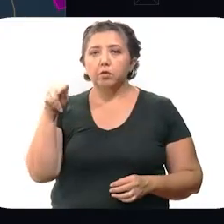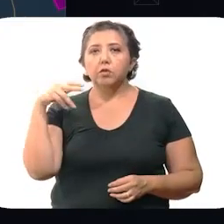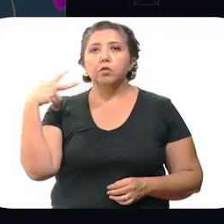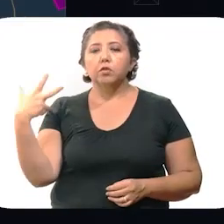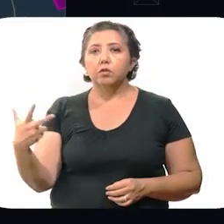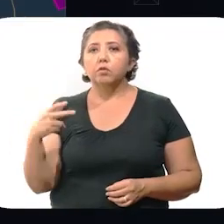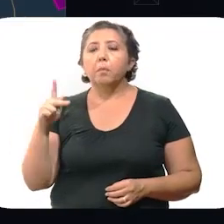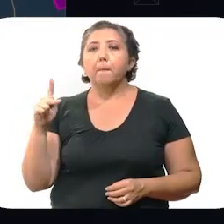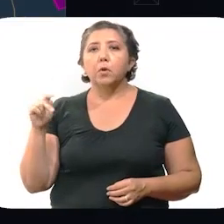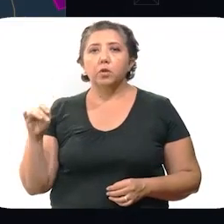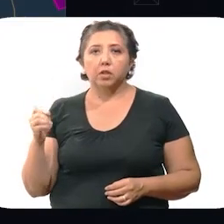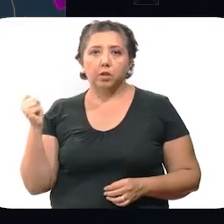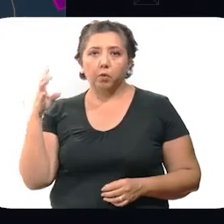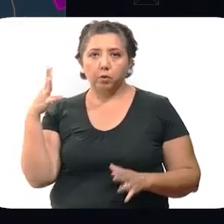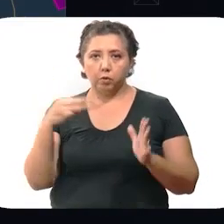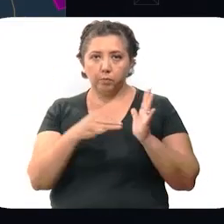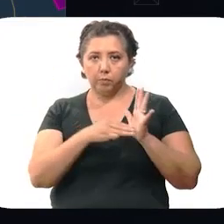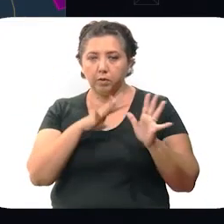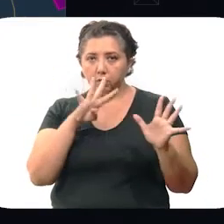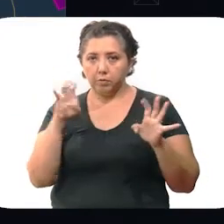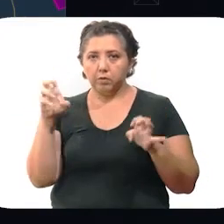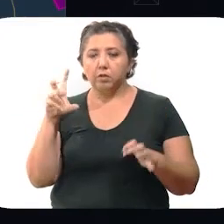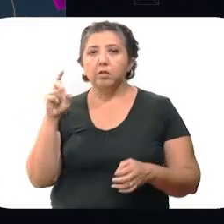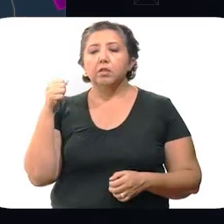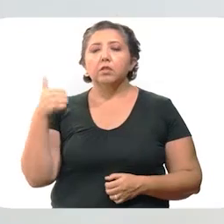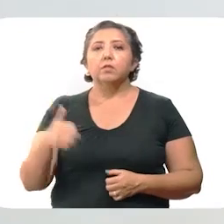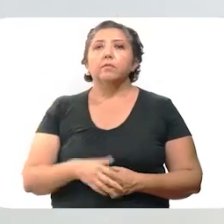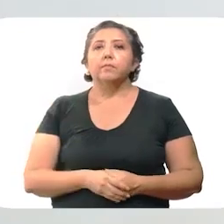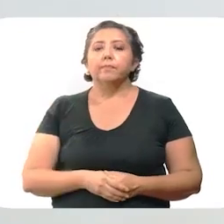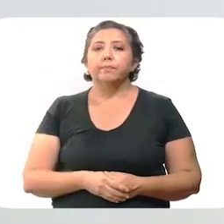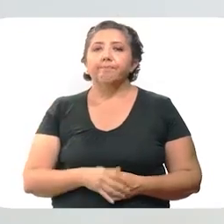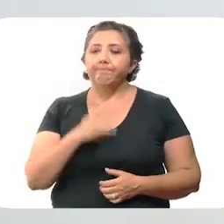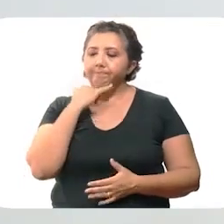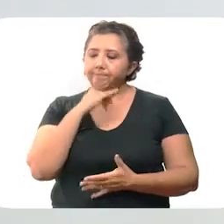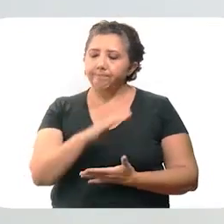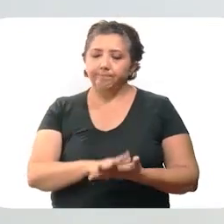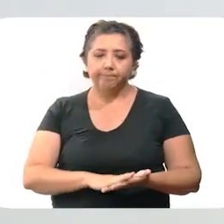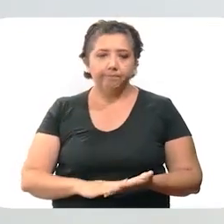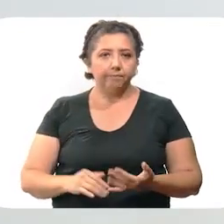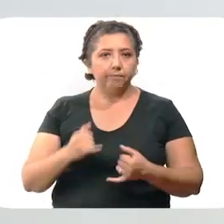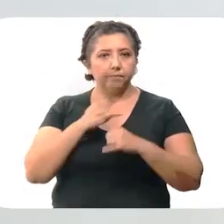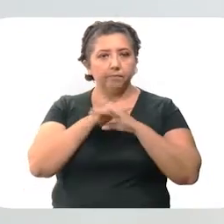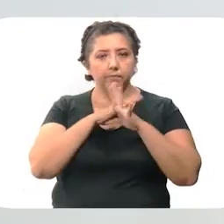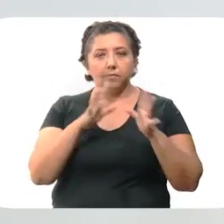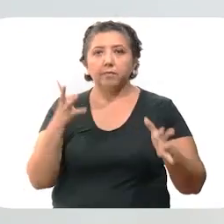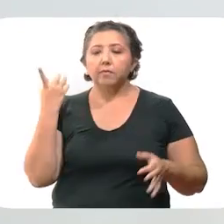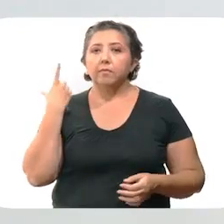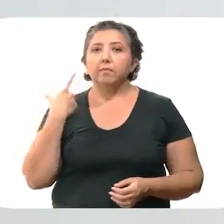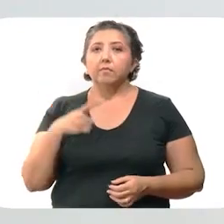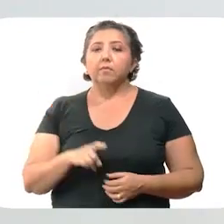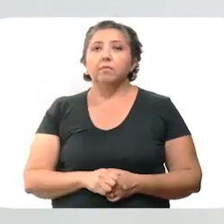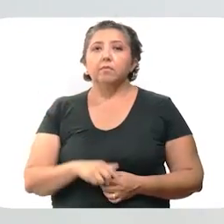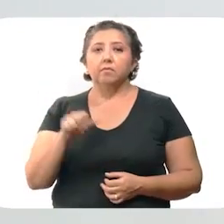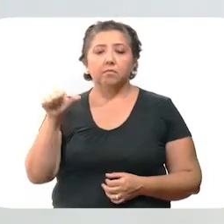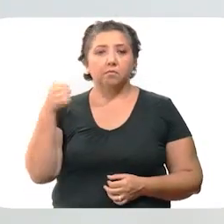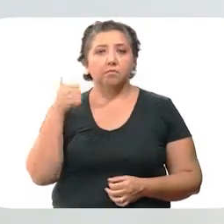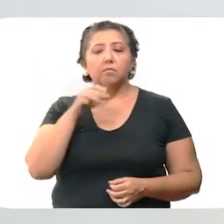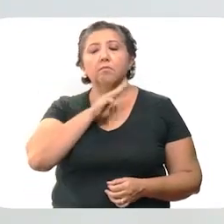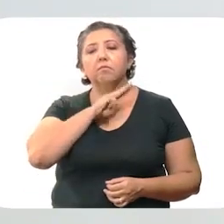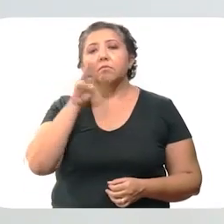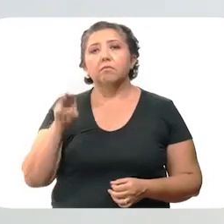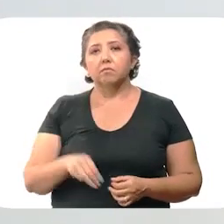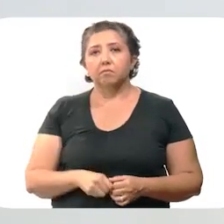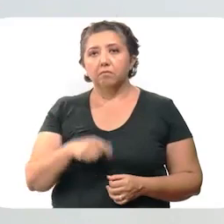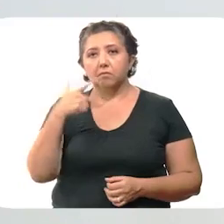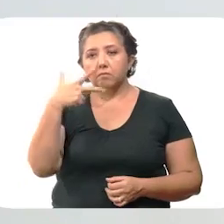3.188, en la zona poniente 4.936. Lamentablemente en este parte médico informamos de 11